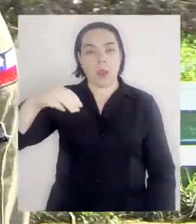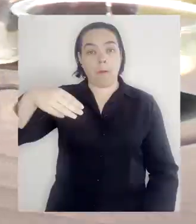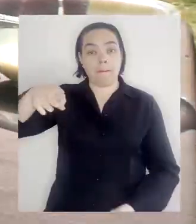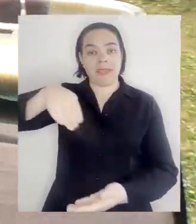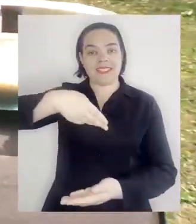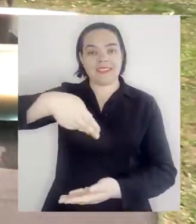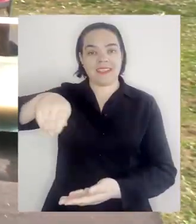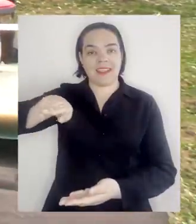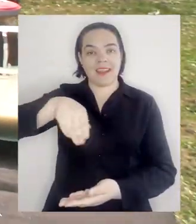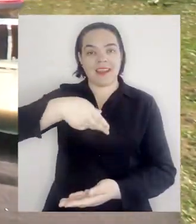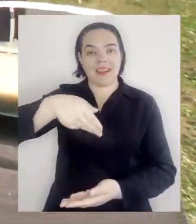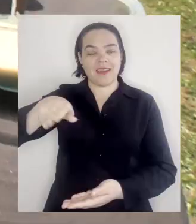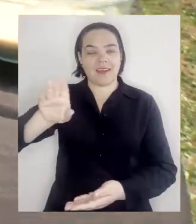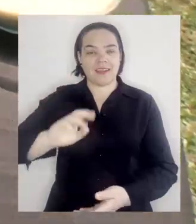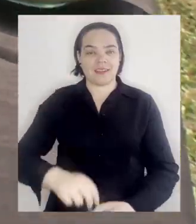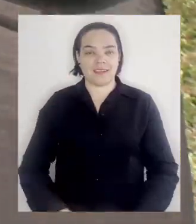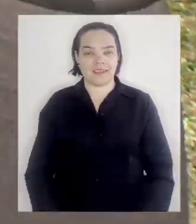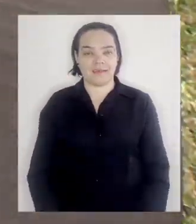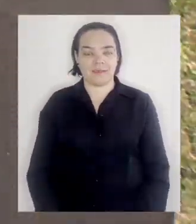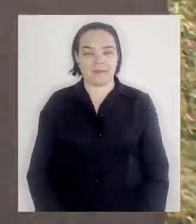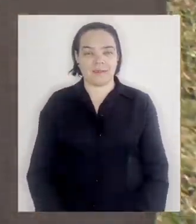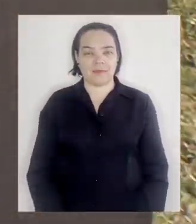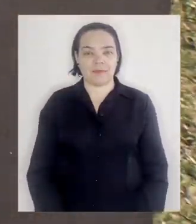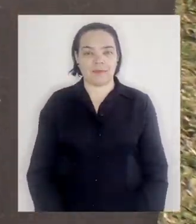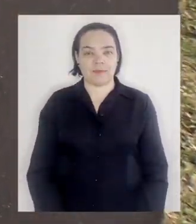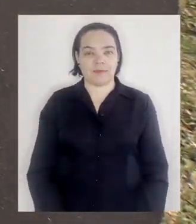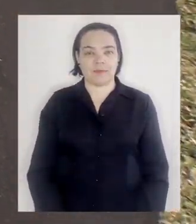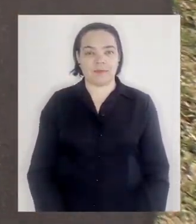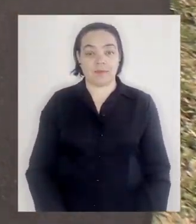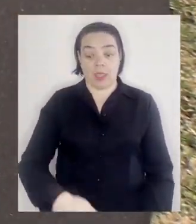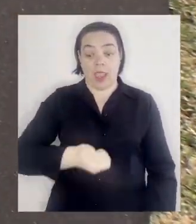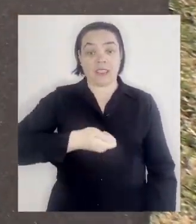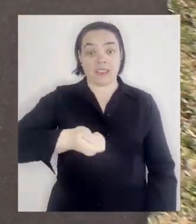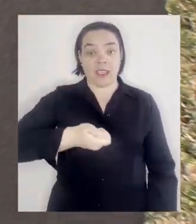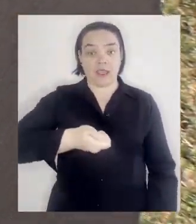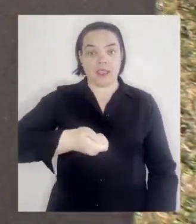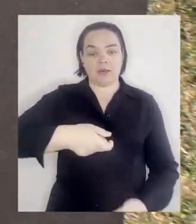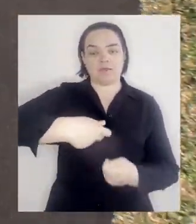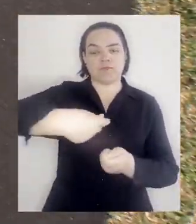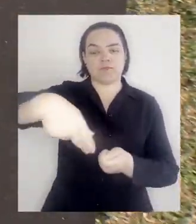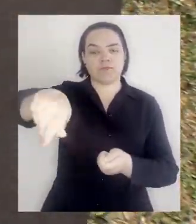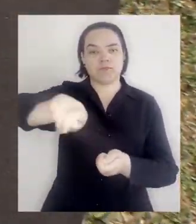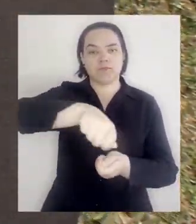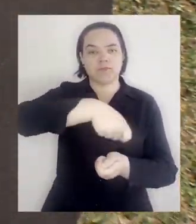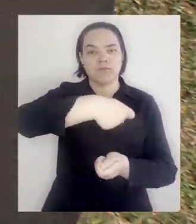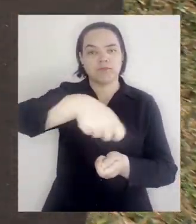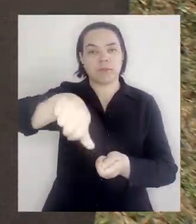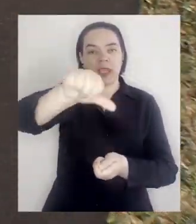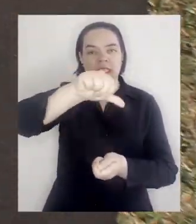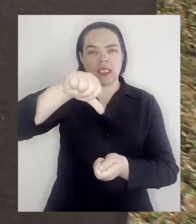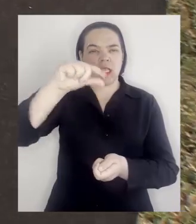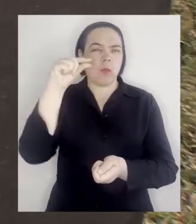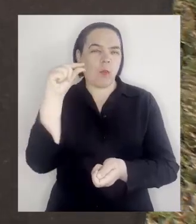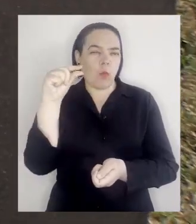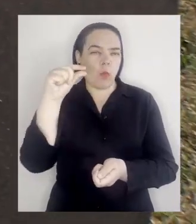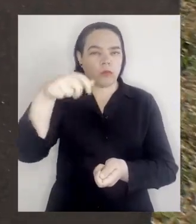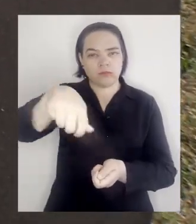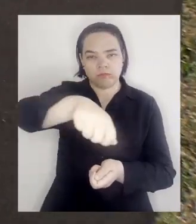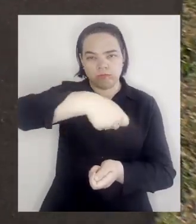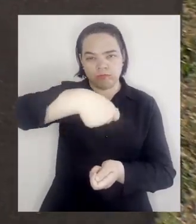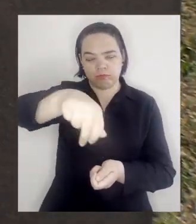maravilla, qué sé yo. Exactamente. Y se ponga un poquito en la sartén. Un poquito, nada